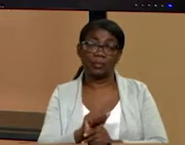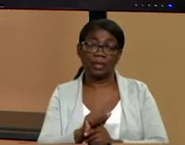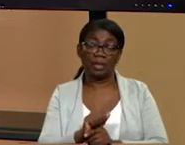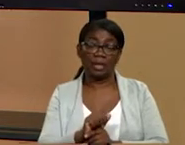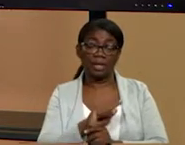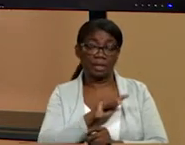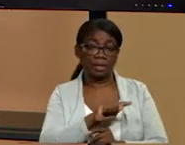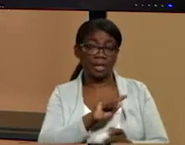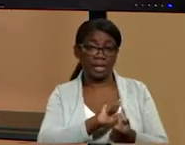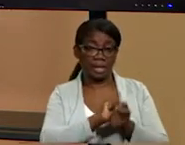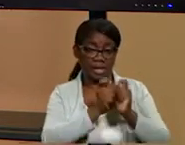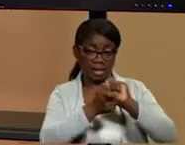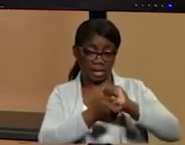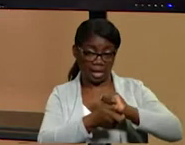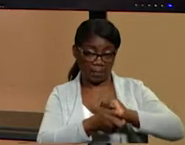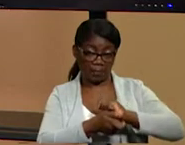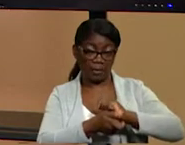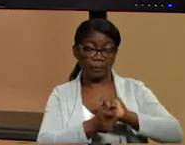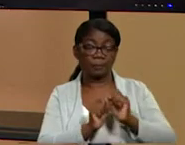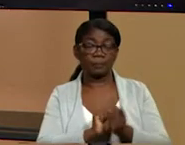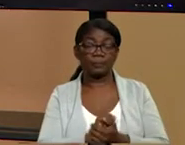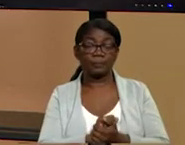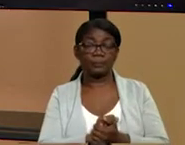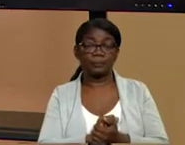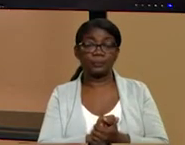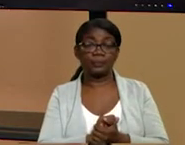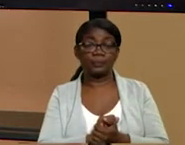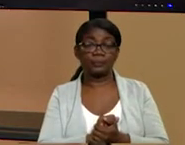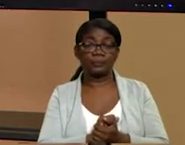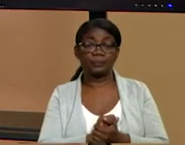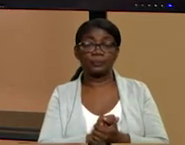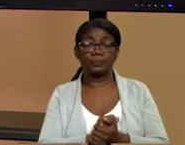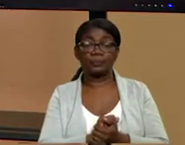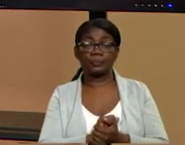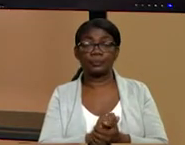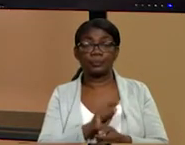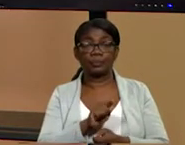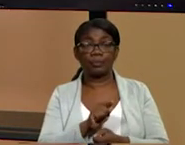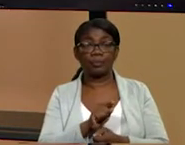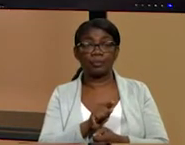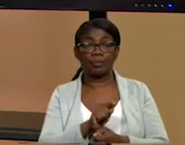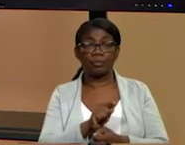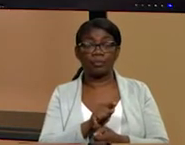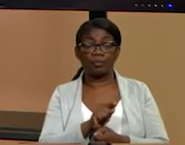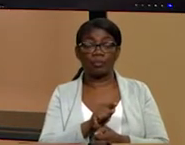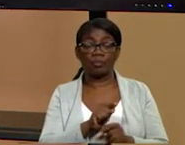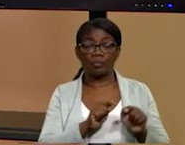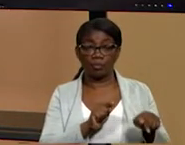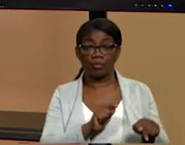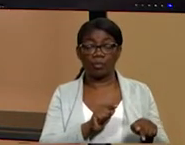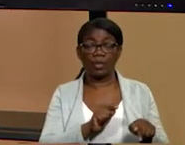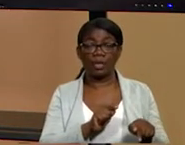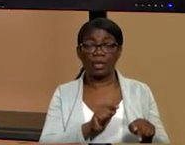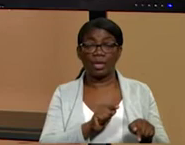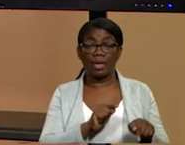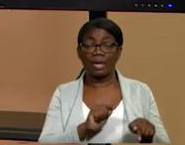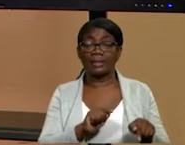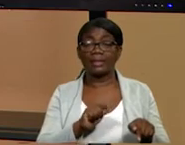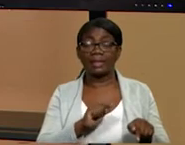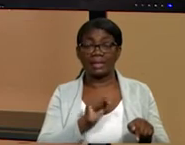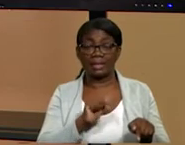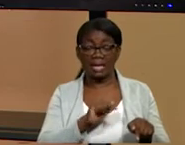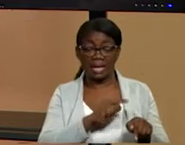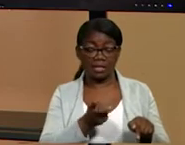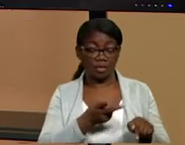inversamente, digo, base emisor o base colector, ¿ok?, inversamente debe ser alta